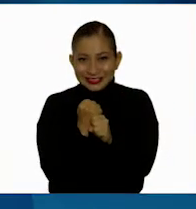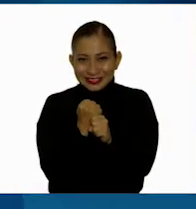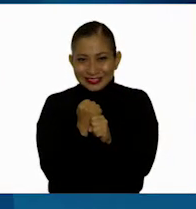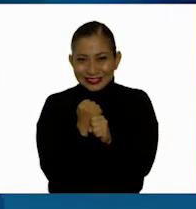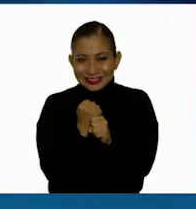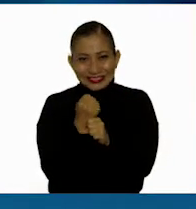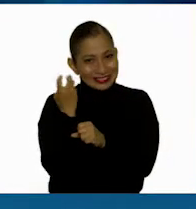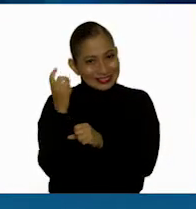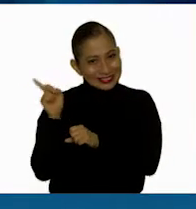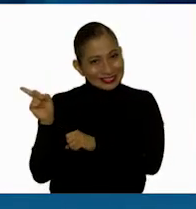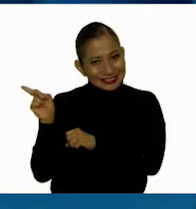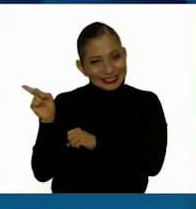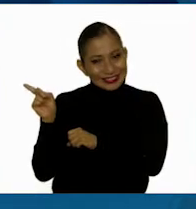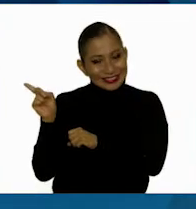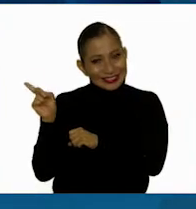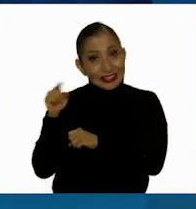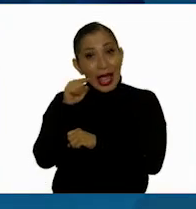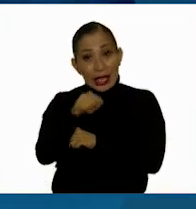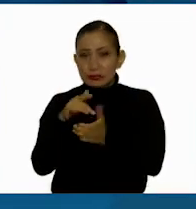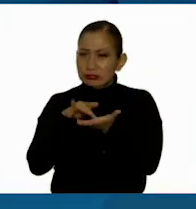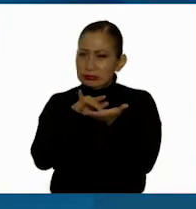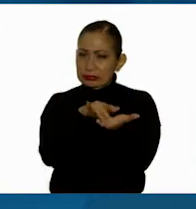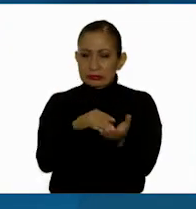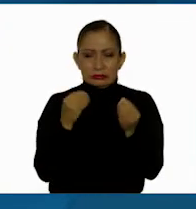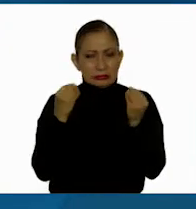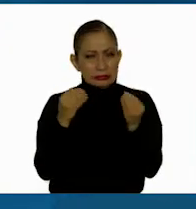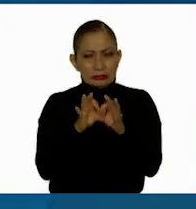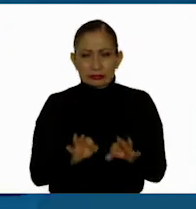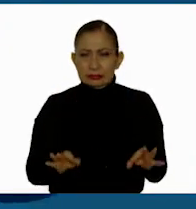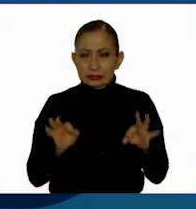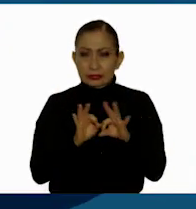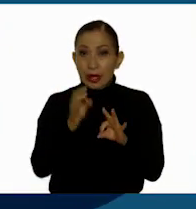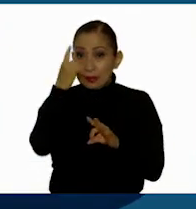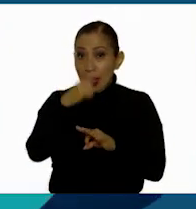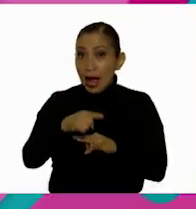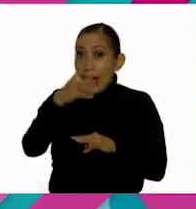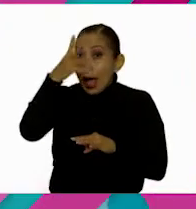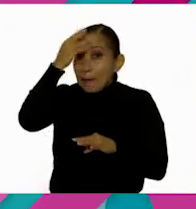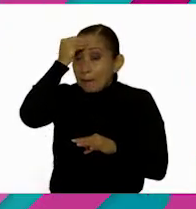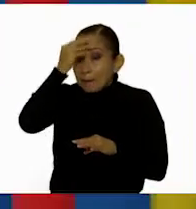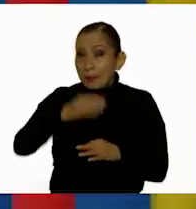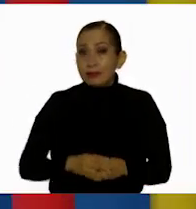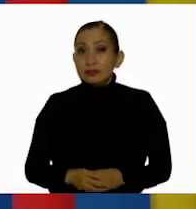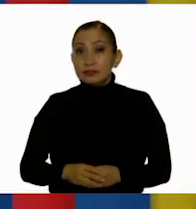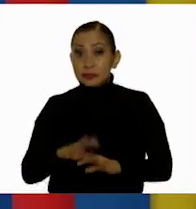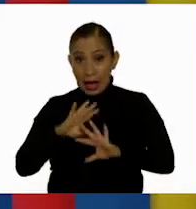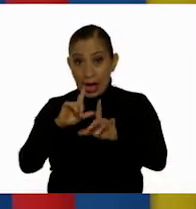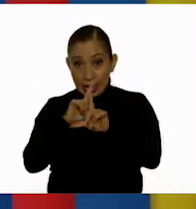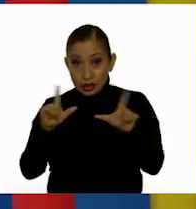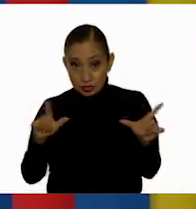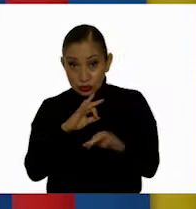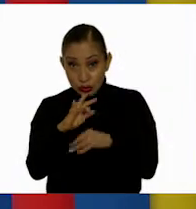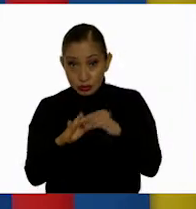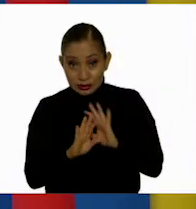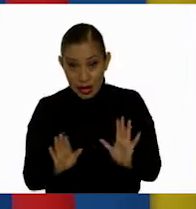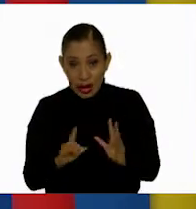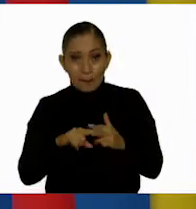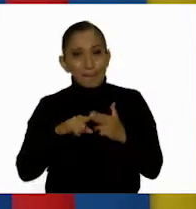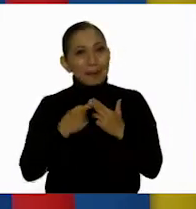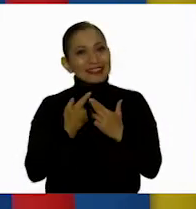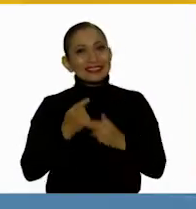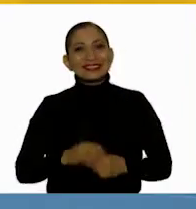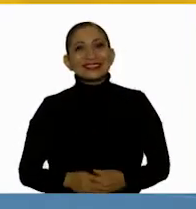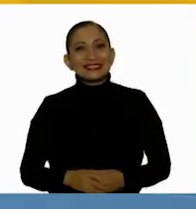Este mero, el cual será una herramienta fundamental para nuestro aprendizaje. Así que si ya están listas y listos, vamos a